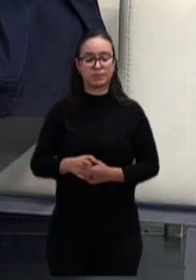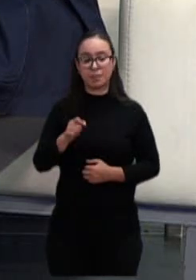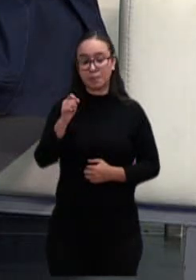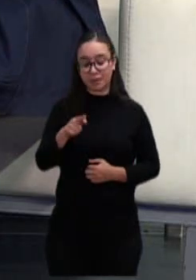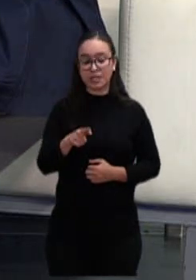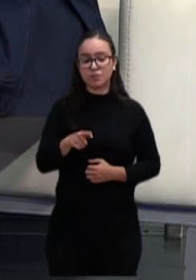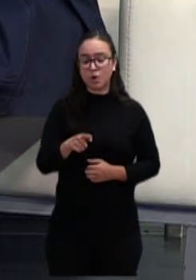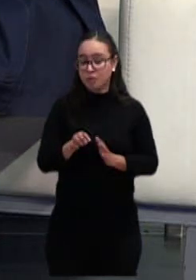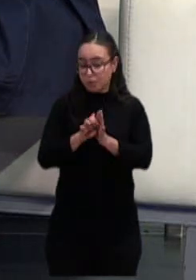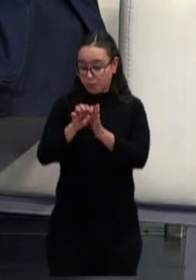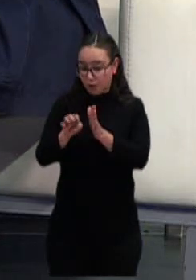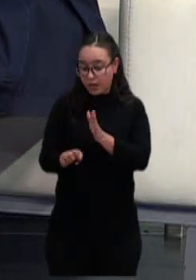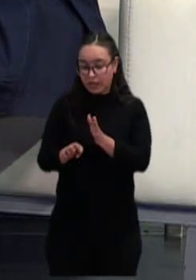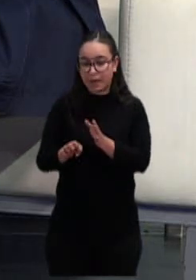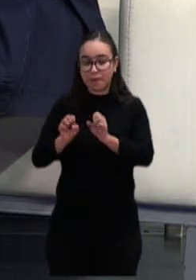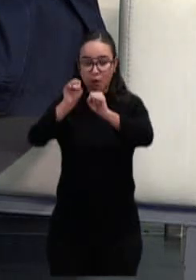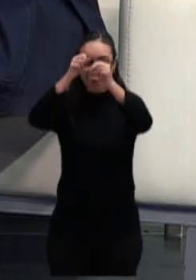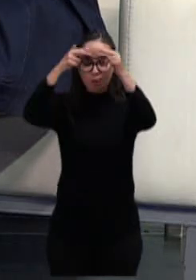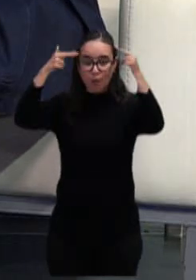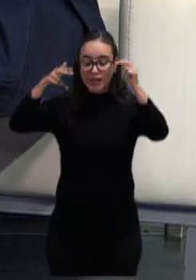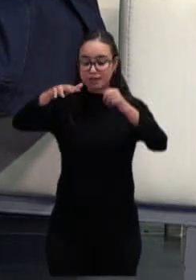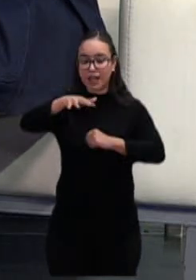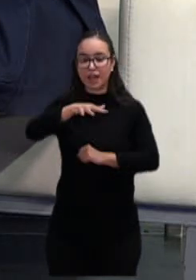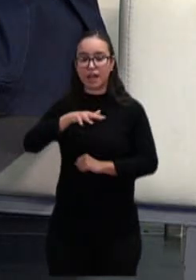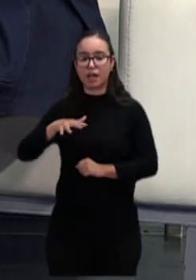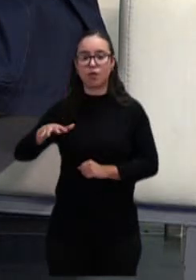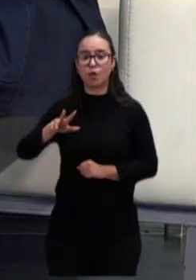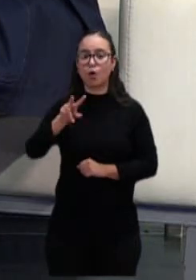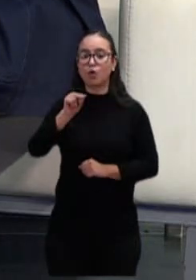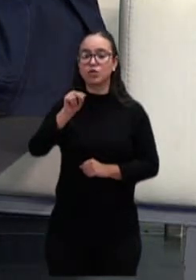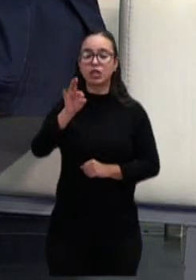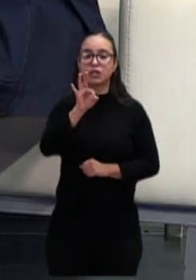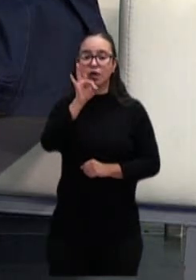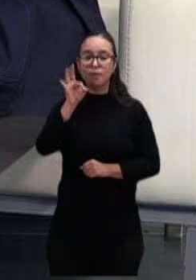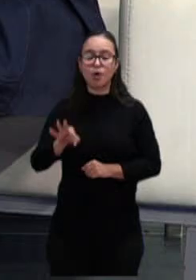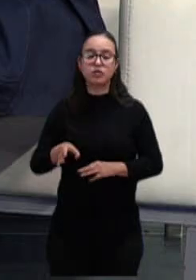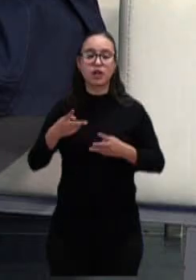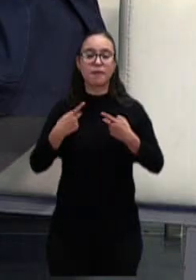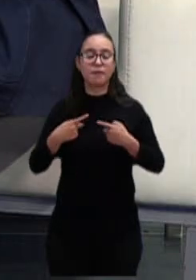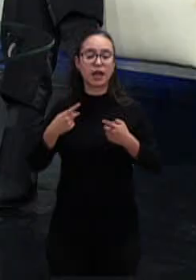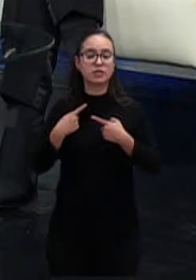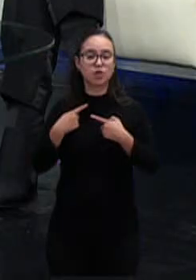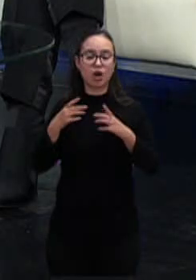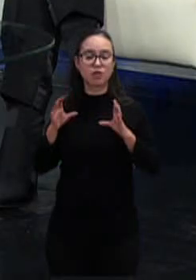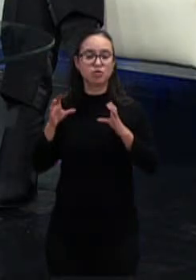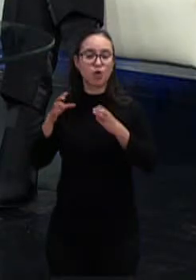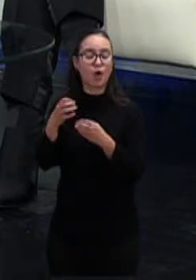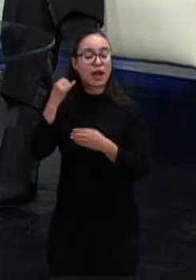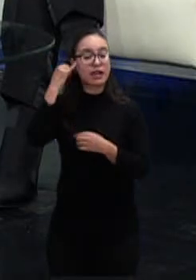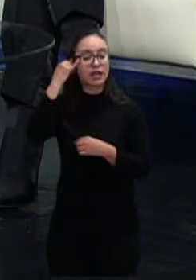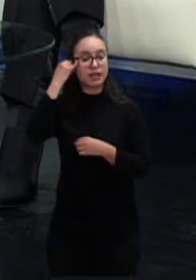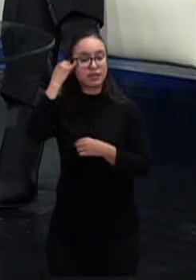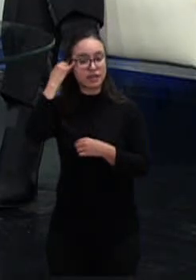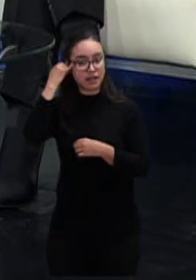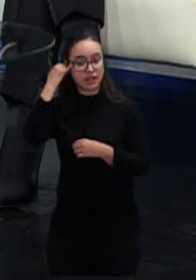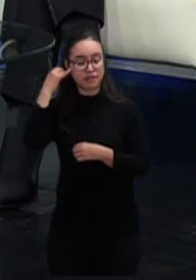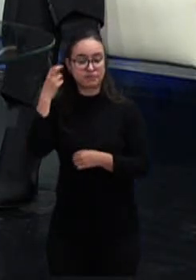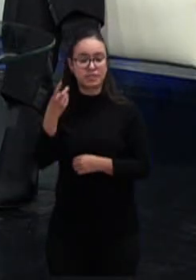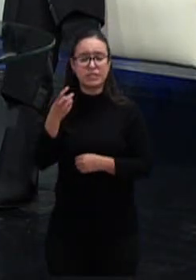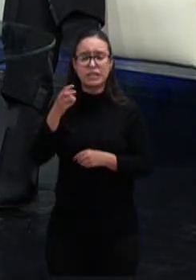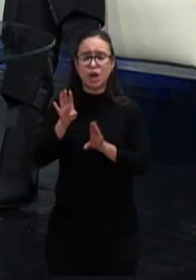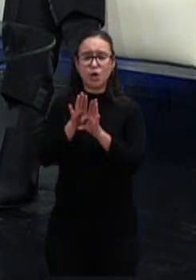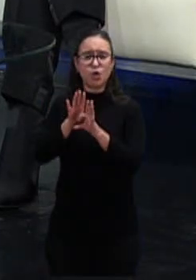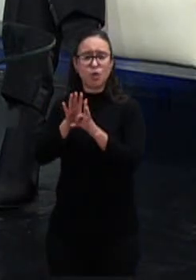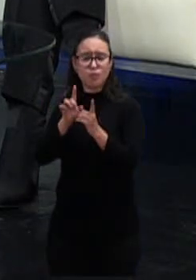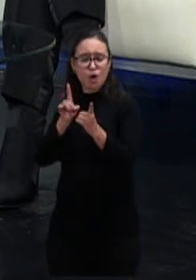comunidades por ejemplo aquí la zona huasteca el 80% de la población es indígena entonces acercarse a ellas todavía es